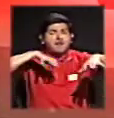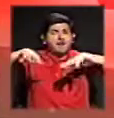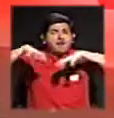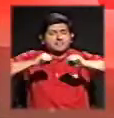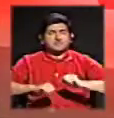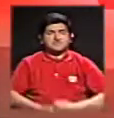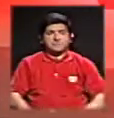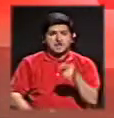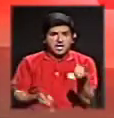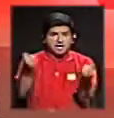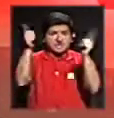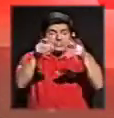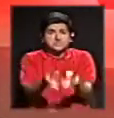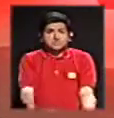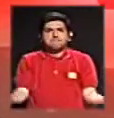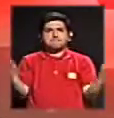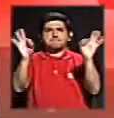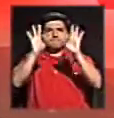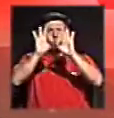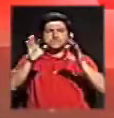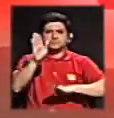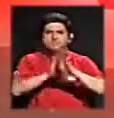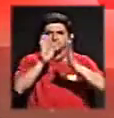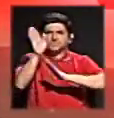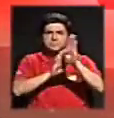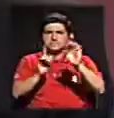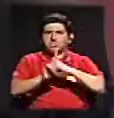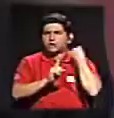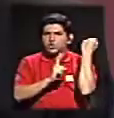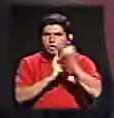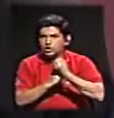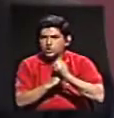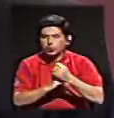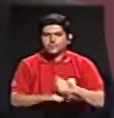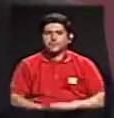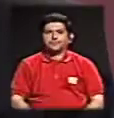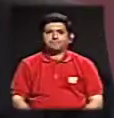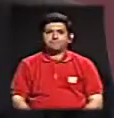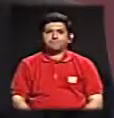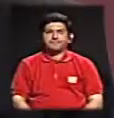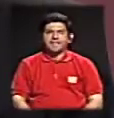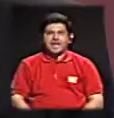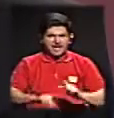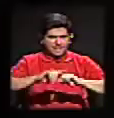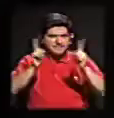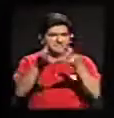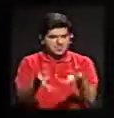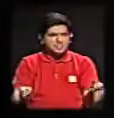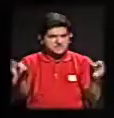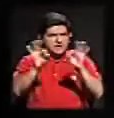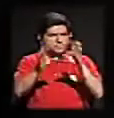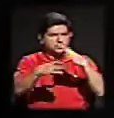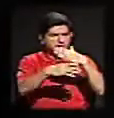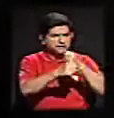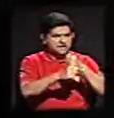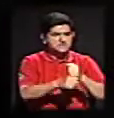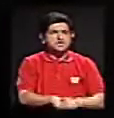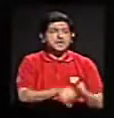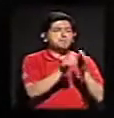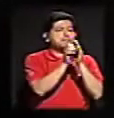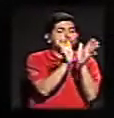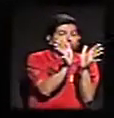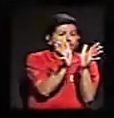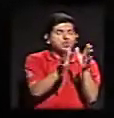actividades vitales para el desarrollo de la sociedad. Bueno, hay que hacer una distinción muy clara entre lo público